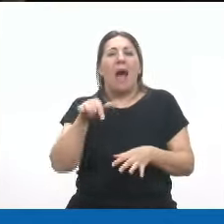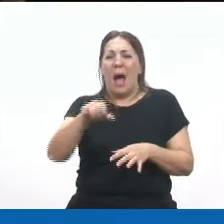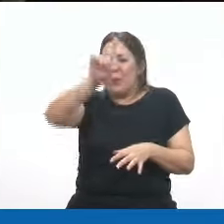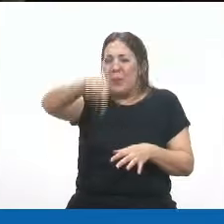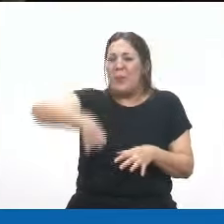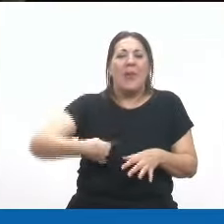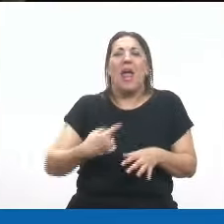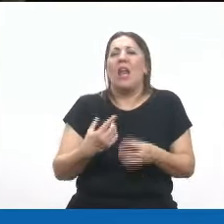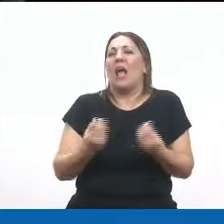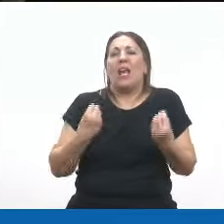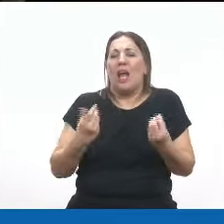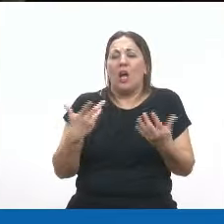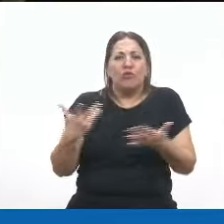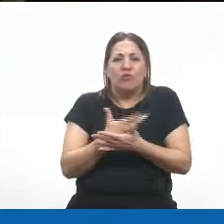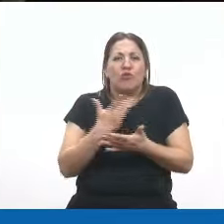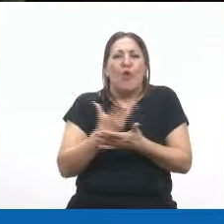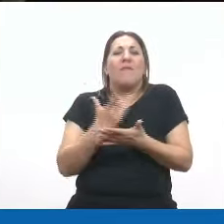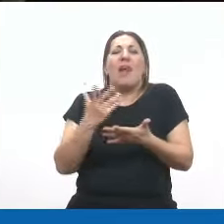total